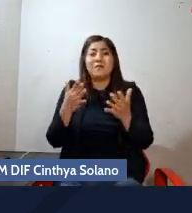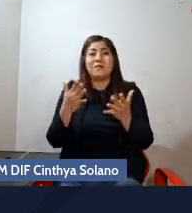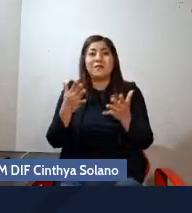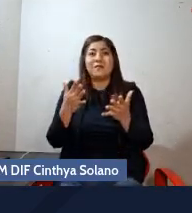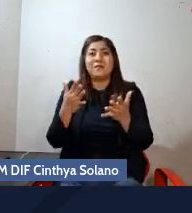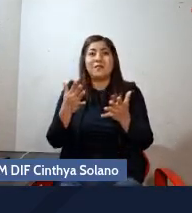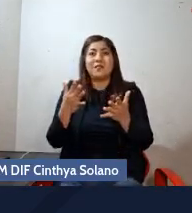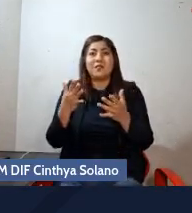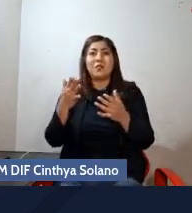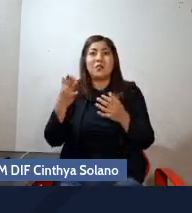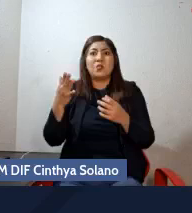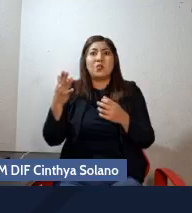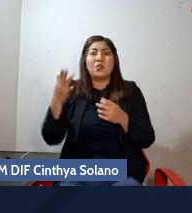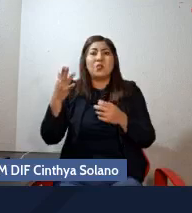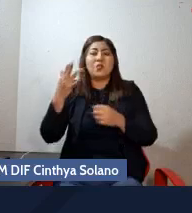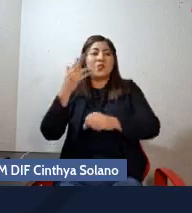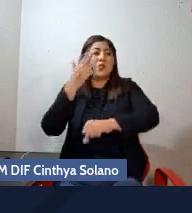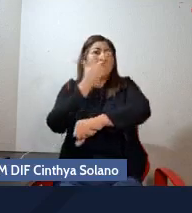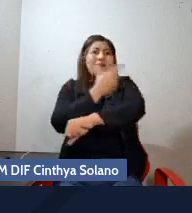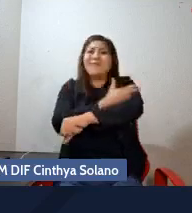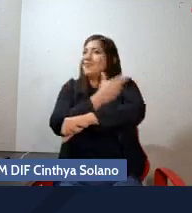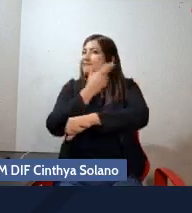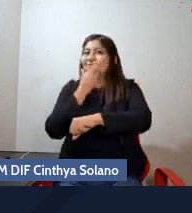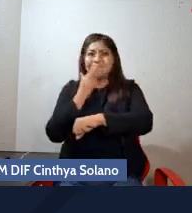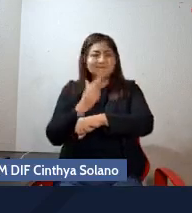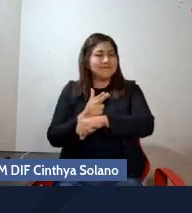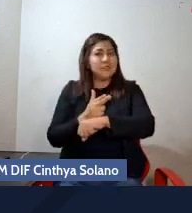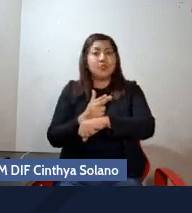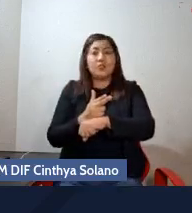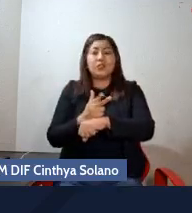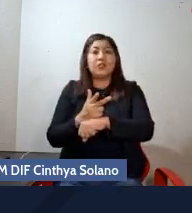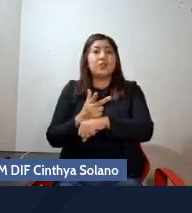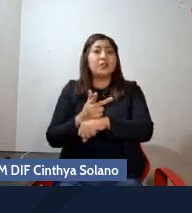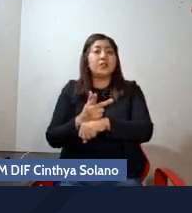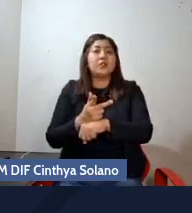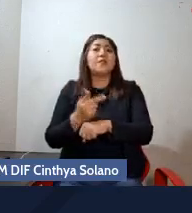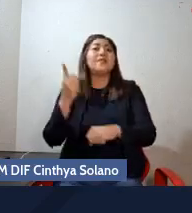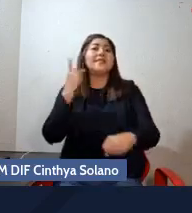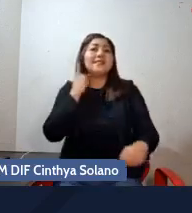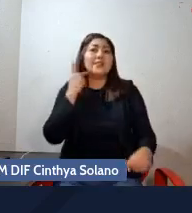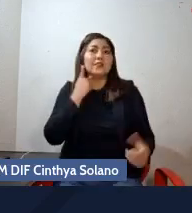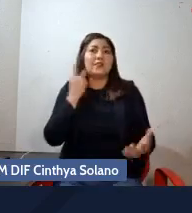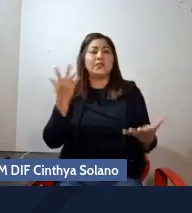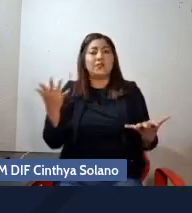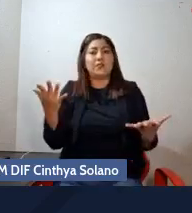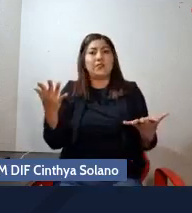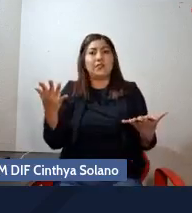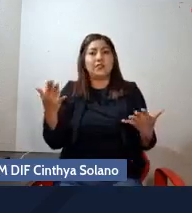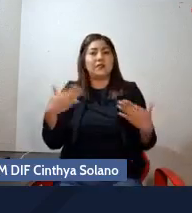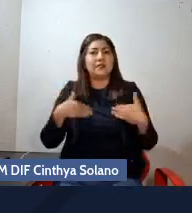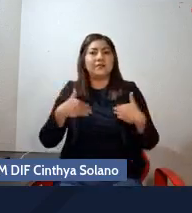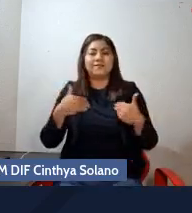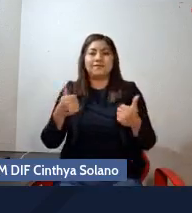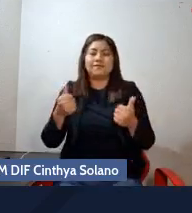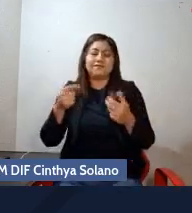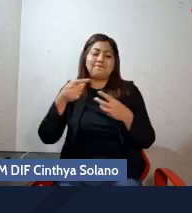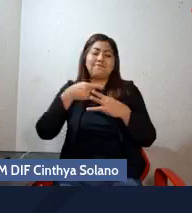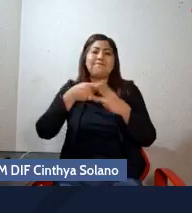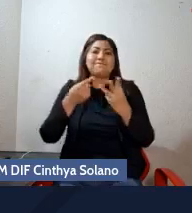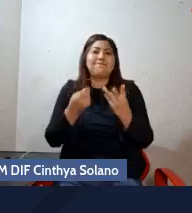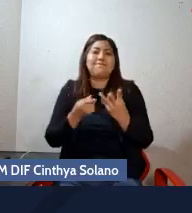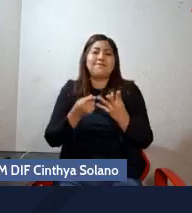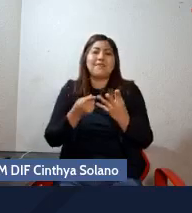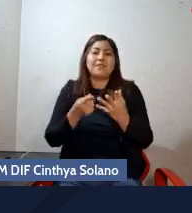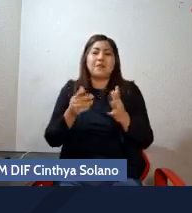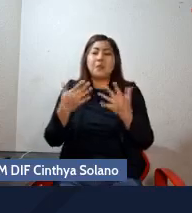no votamos. Aquí entendemos las respuestas, entendemos a las personas que nos hicieron el